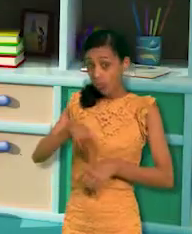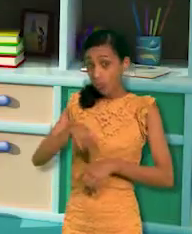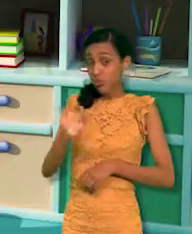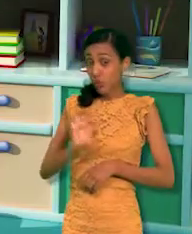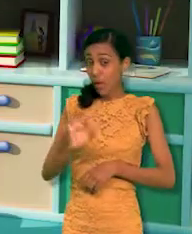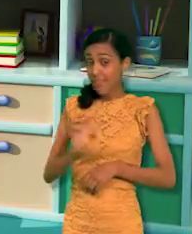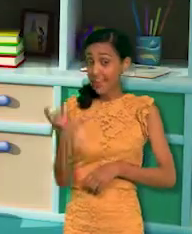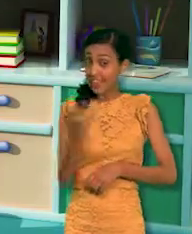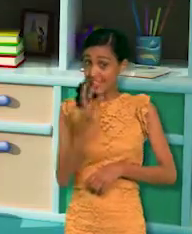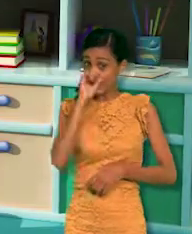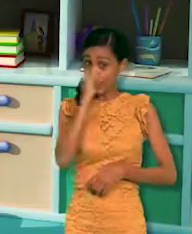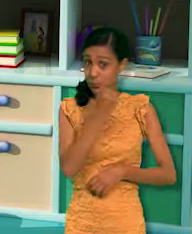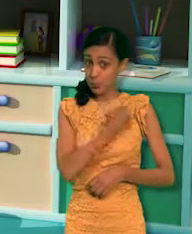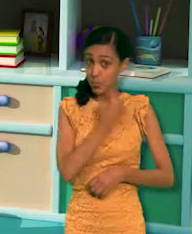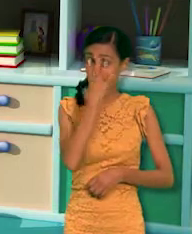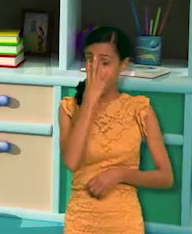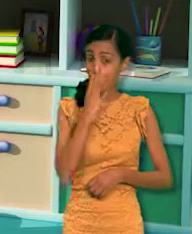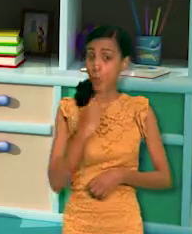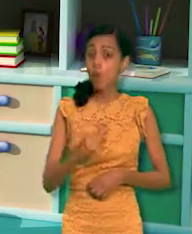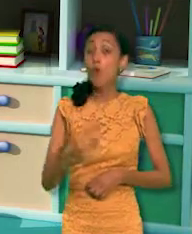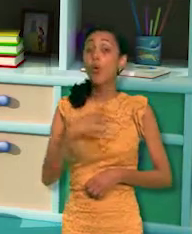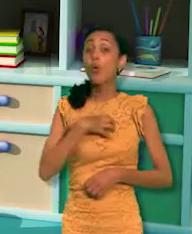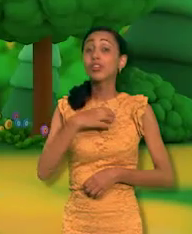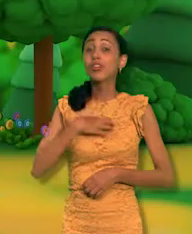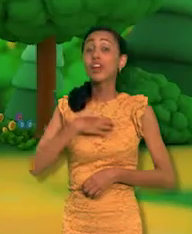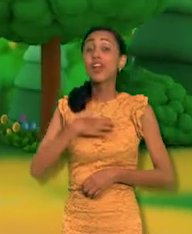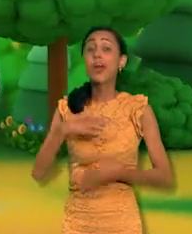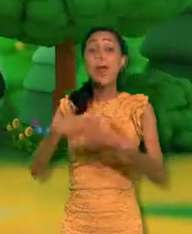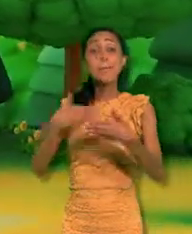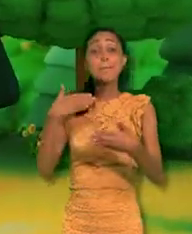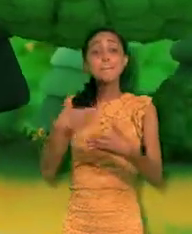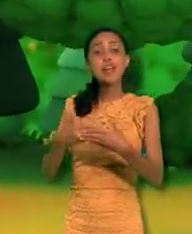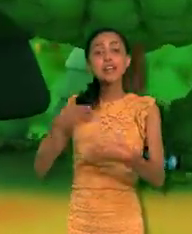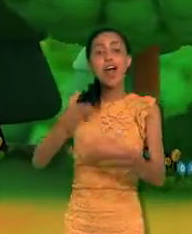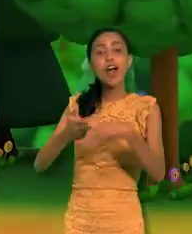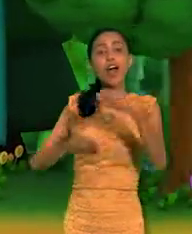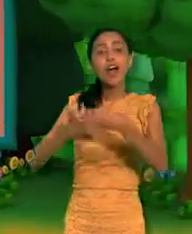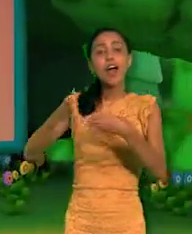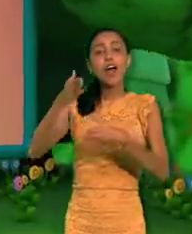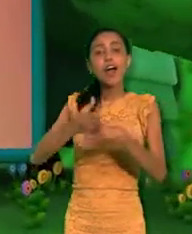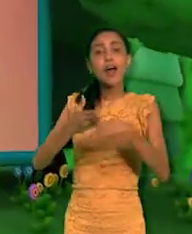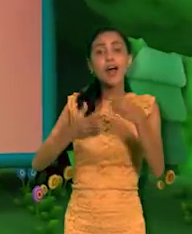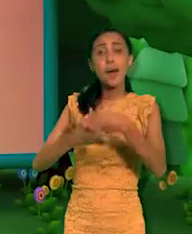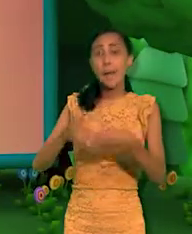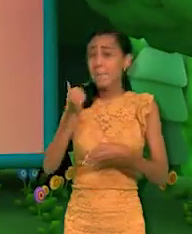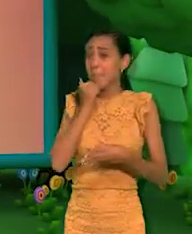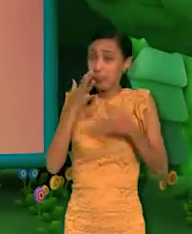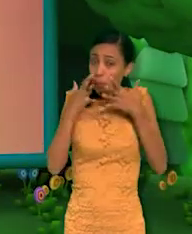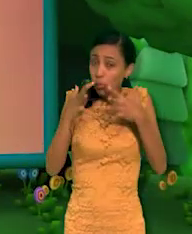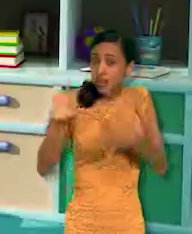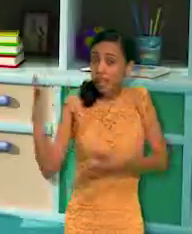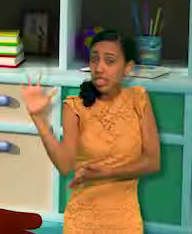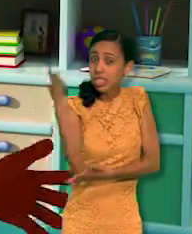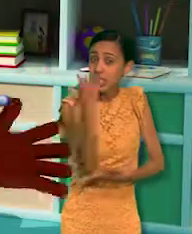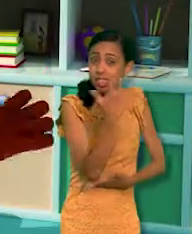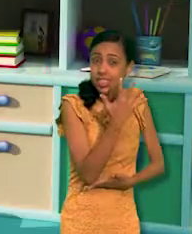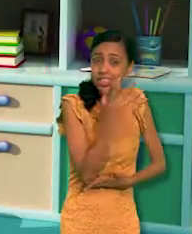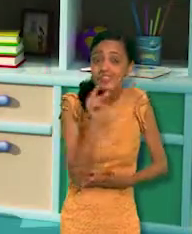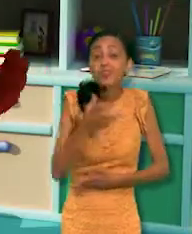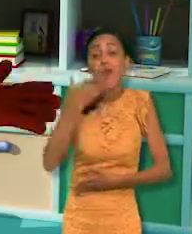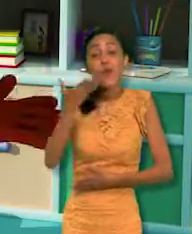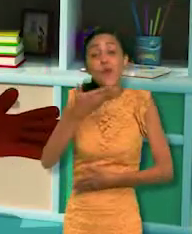que hoy por hoy, los tres cerditos y el lobo conforman la brigada de albañilería más solicitada del bosque. Y